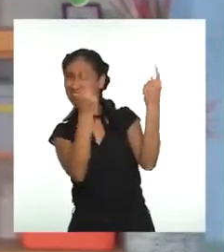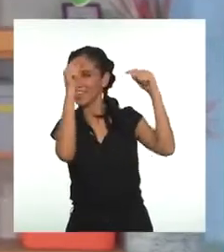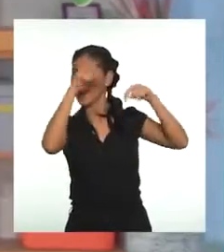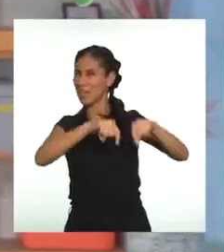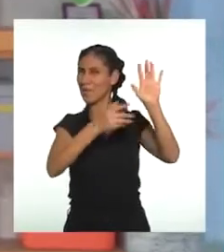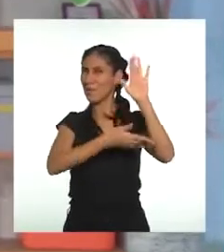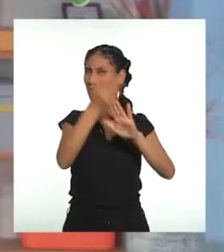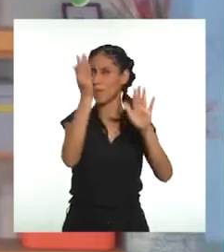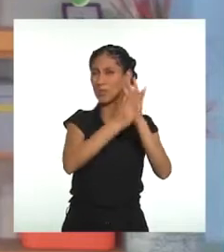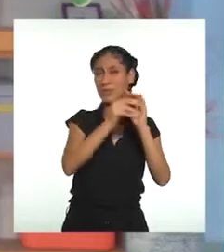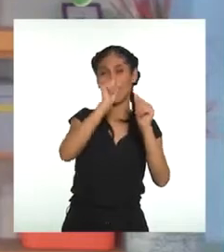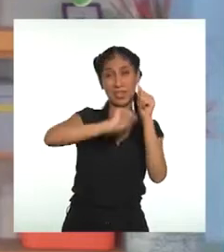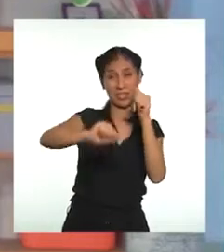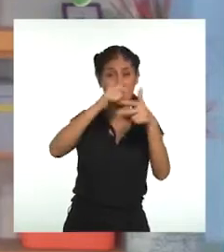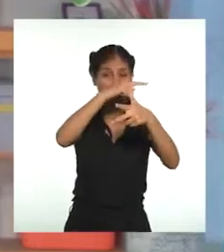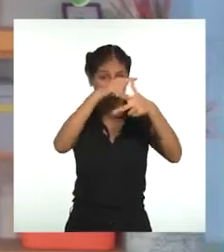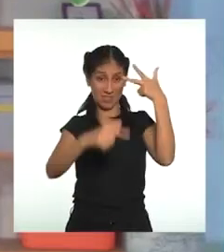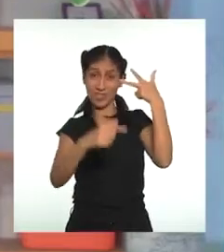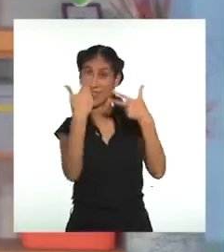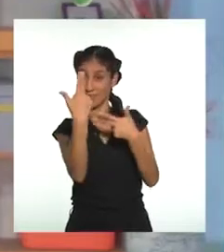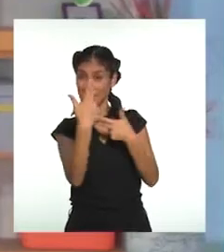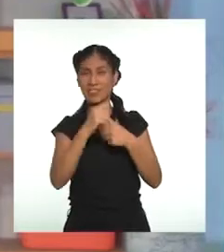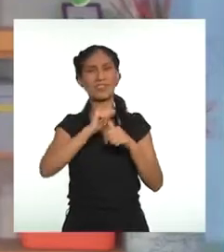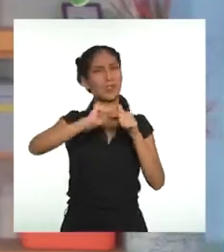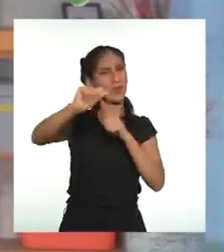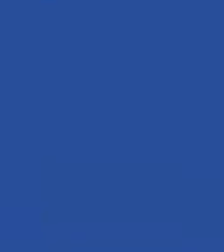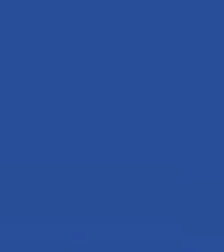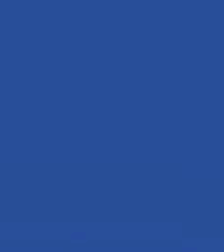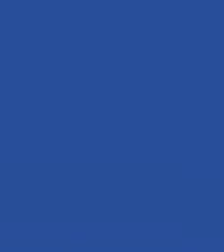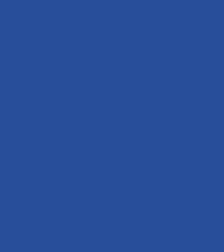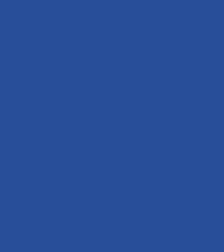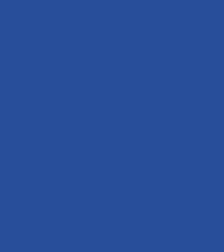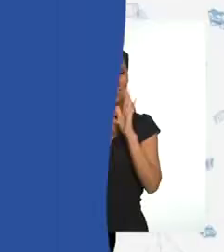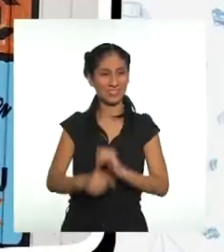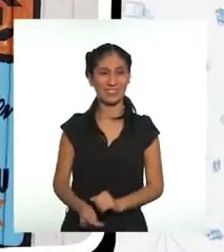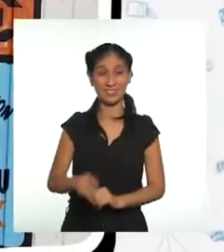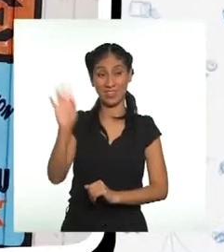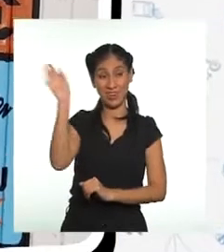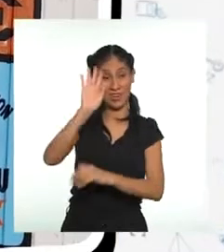esta vez nos vamos a 3 regiones distintas del país.